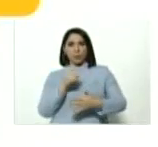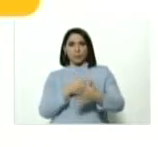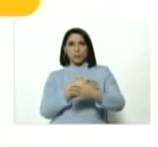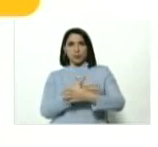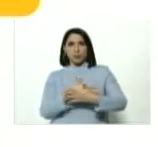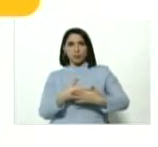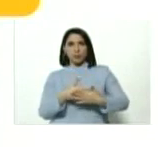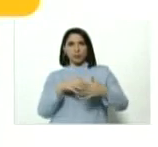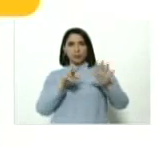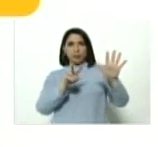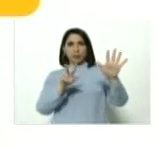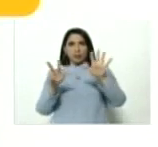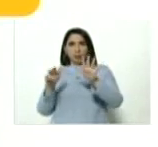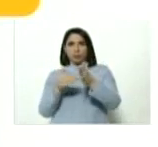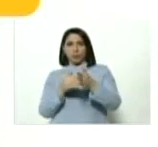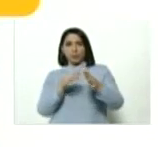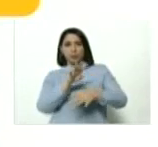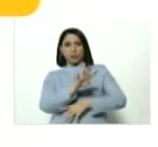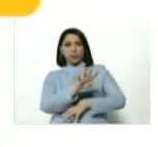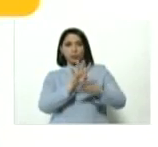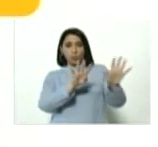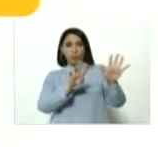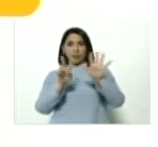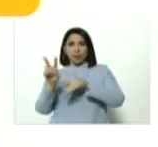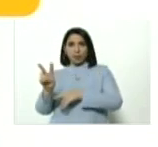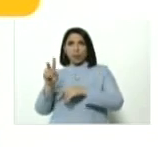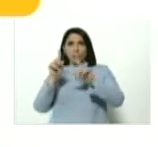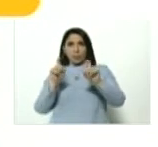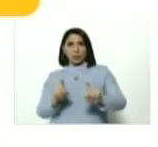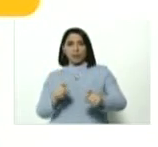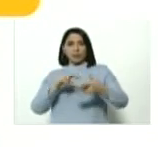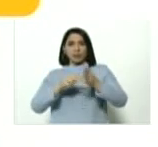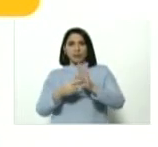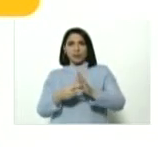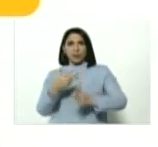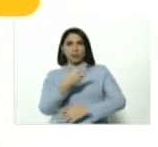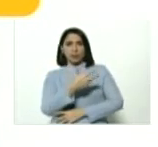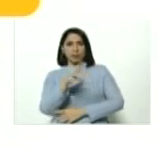1.078.092 pruebas, lo que representa un número de